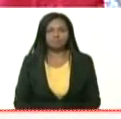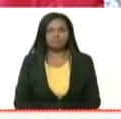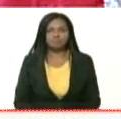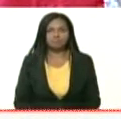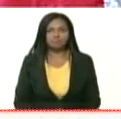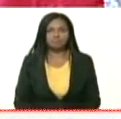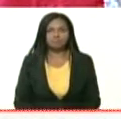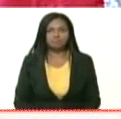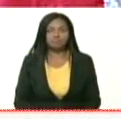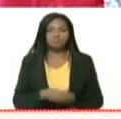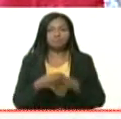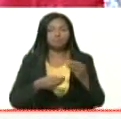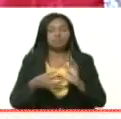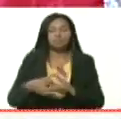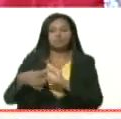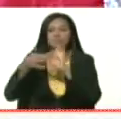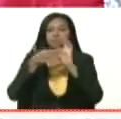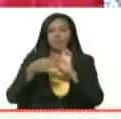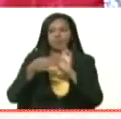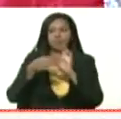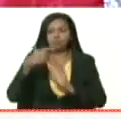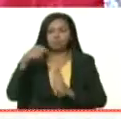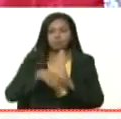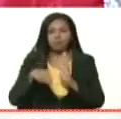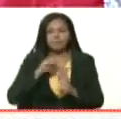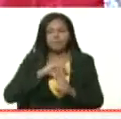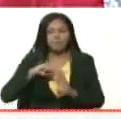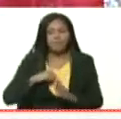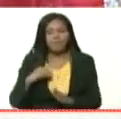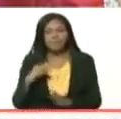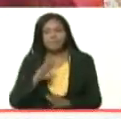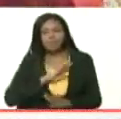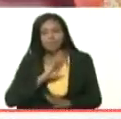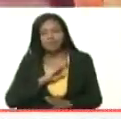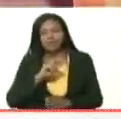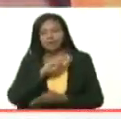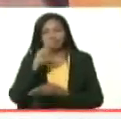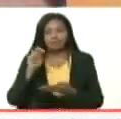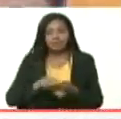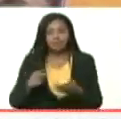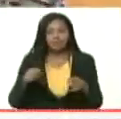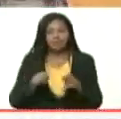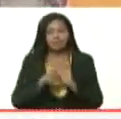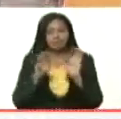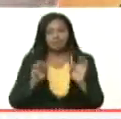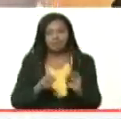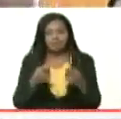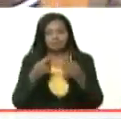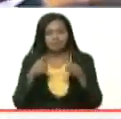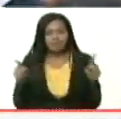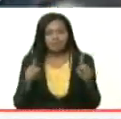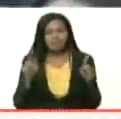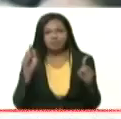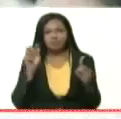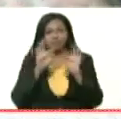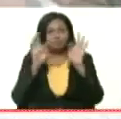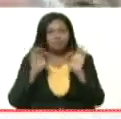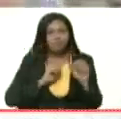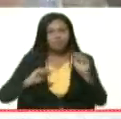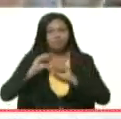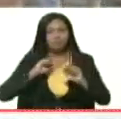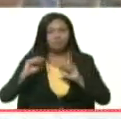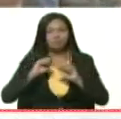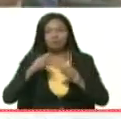Y para gestar las alianzas internas nacionales con los distintos movimientos